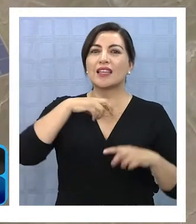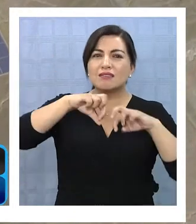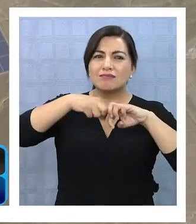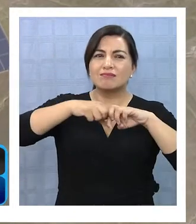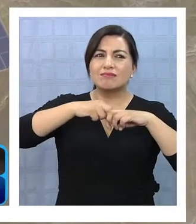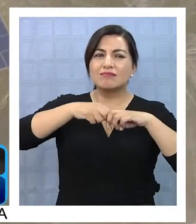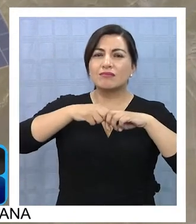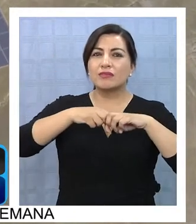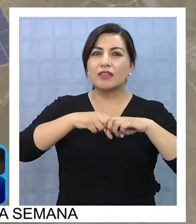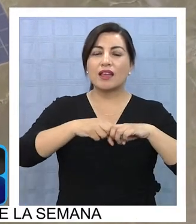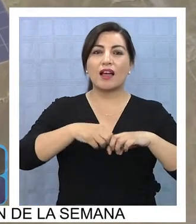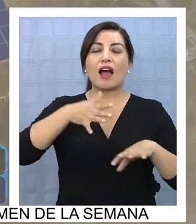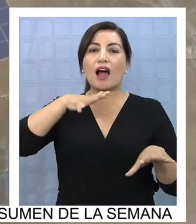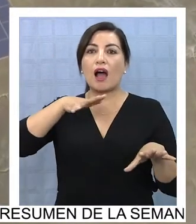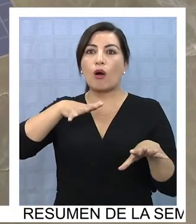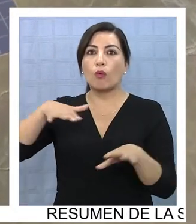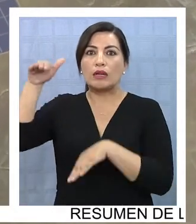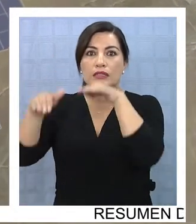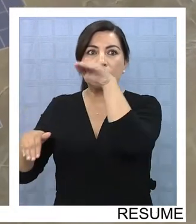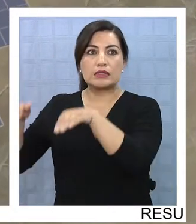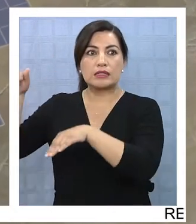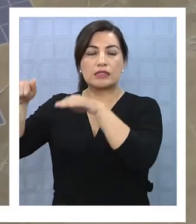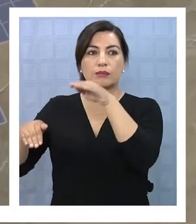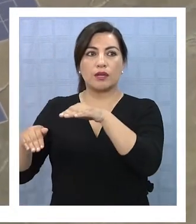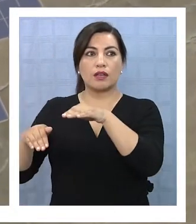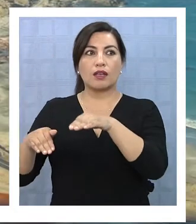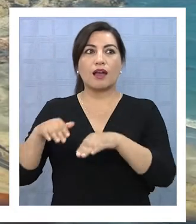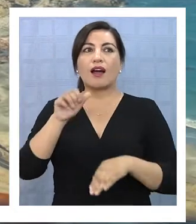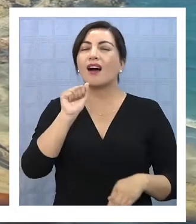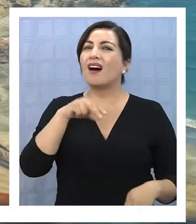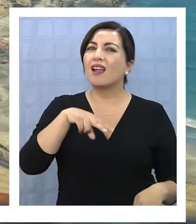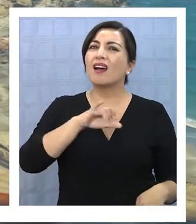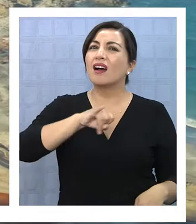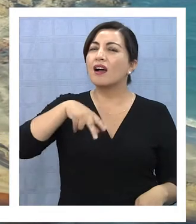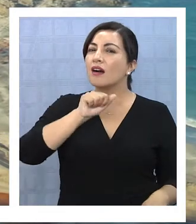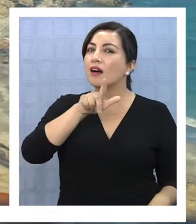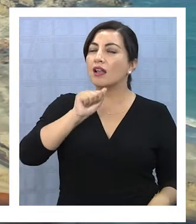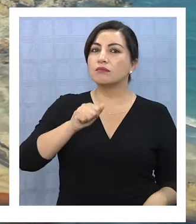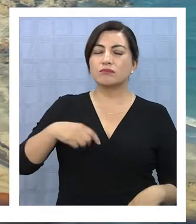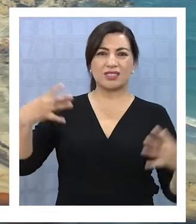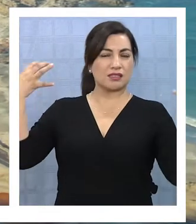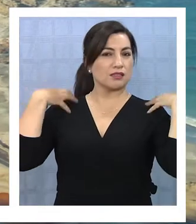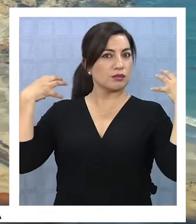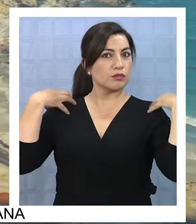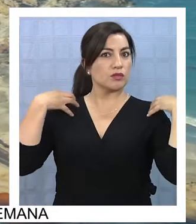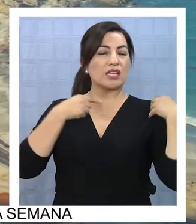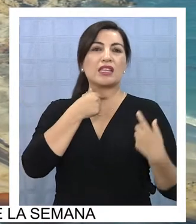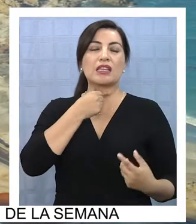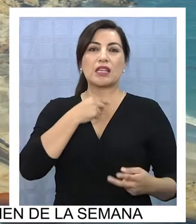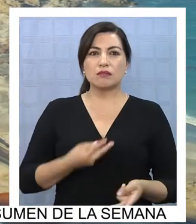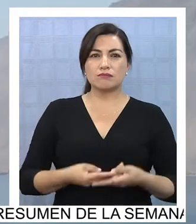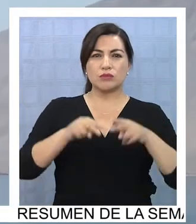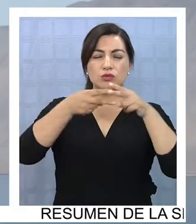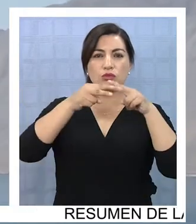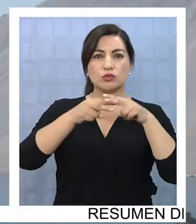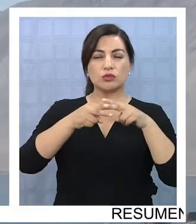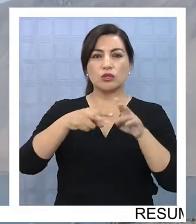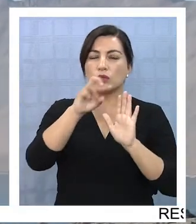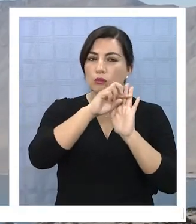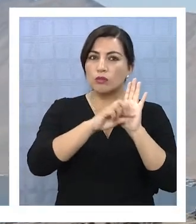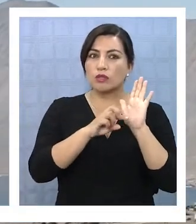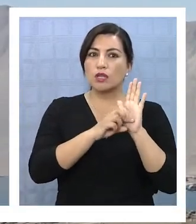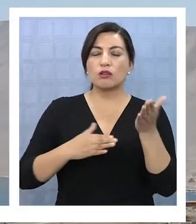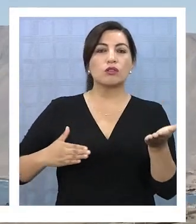a través de embalses de agua de mar. Valhalla, la empresa que está a cargo de esta iniciativa, espera que la construcción de este proyecto